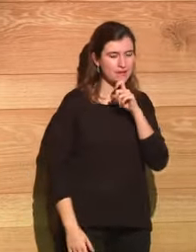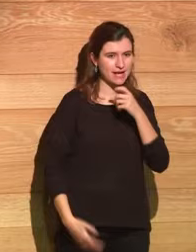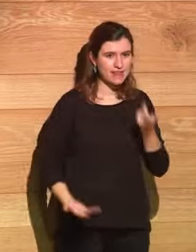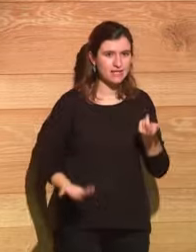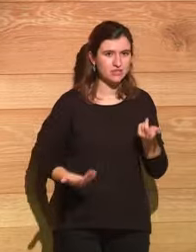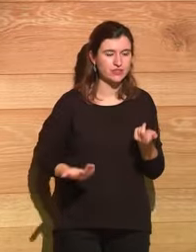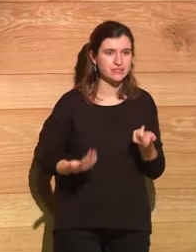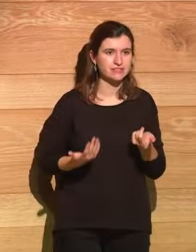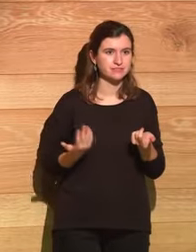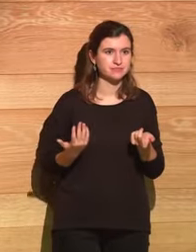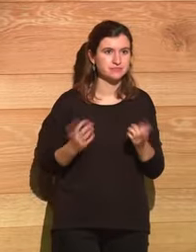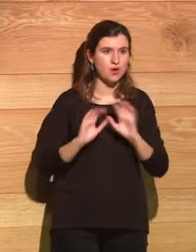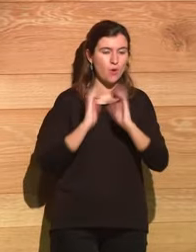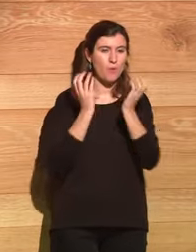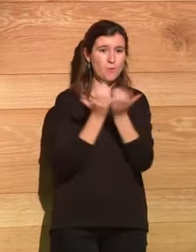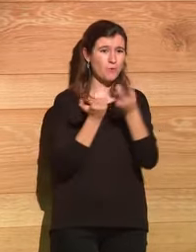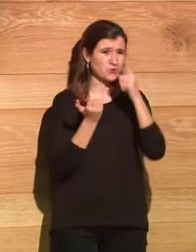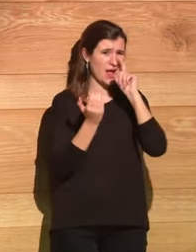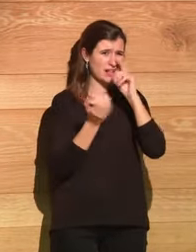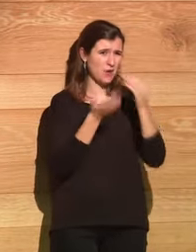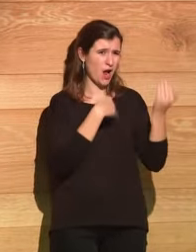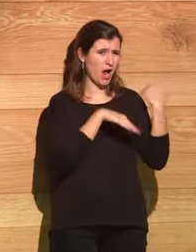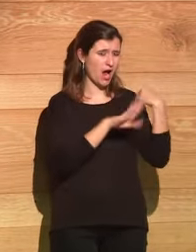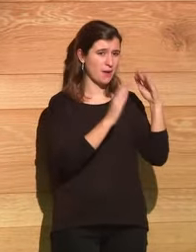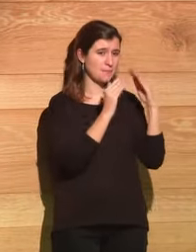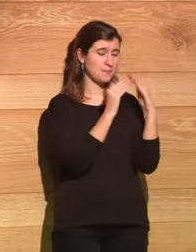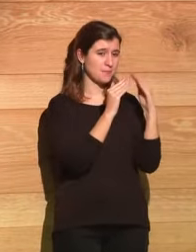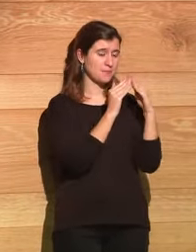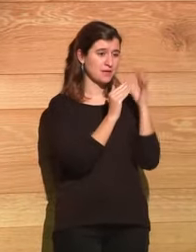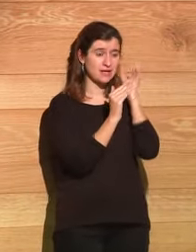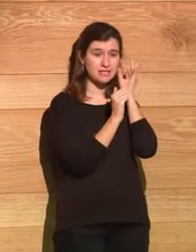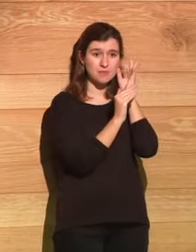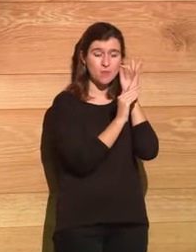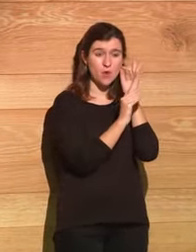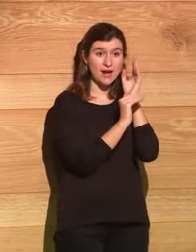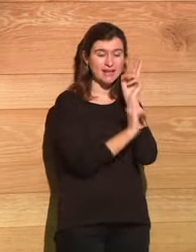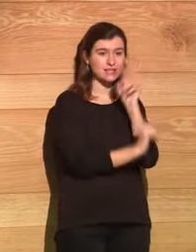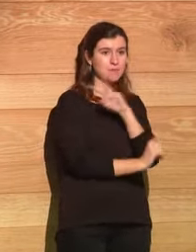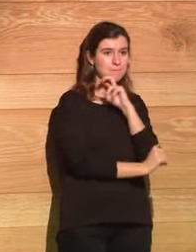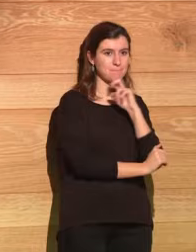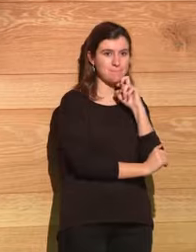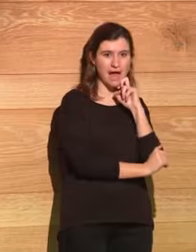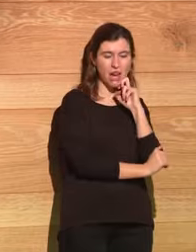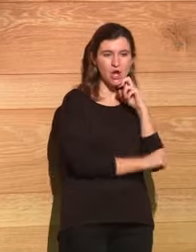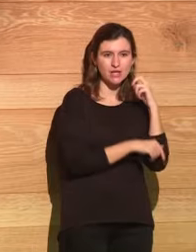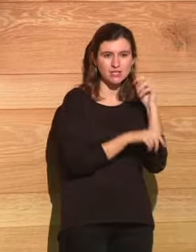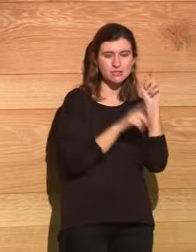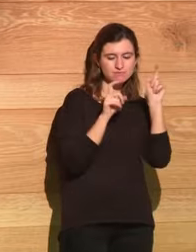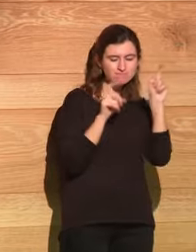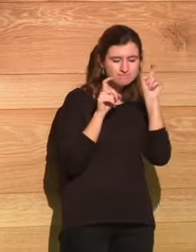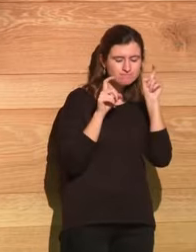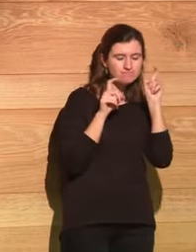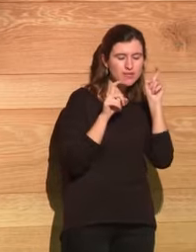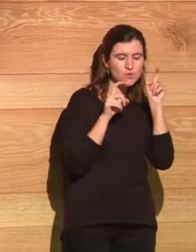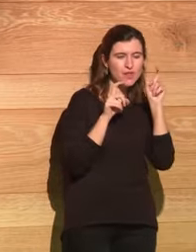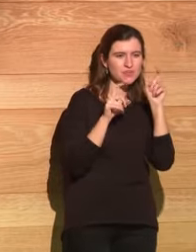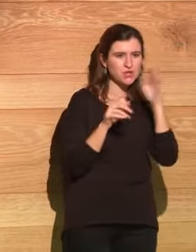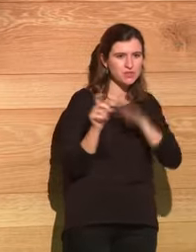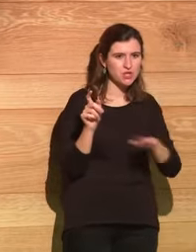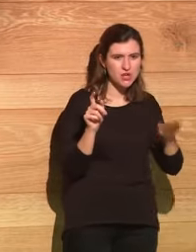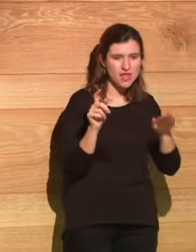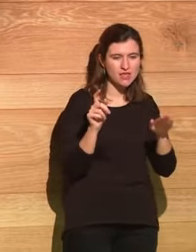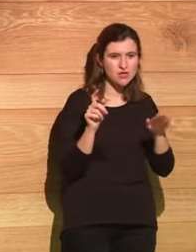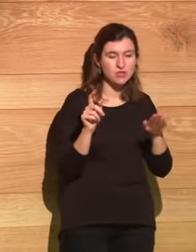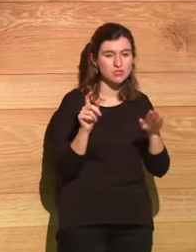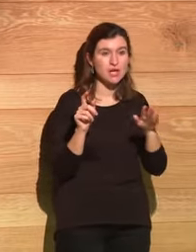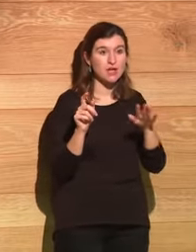encargue, como en el mundo antiguo, ¿no?, que son las mujeres las que transmiten los varones y la educación, se encargue de los hijos y de la prole, y el hombre